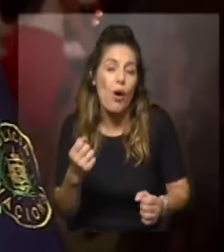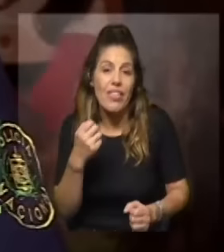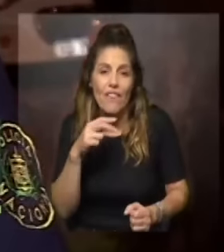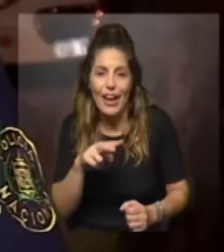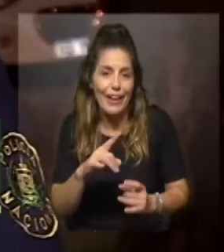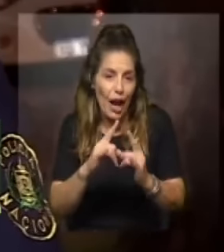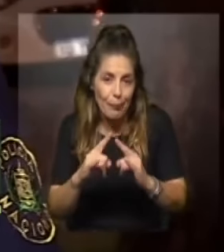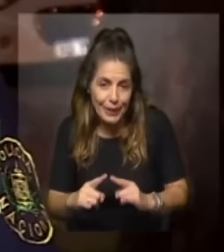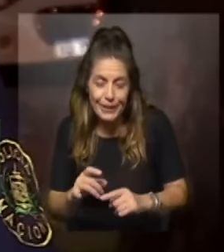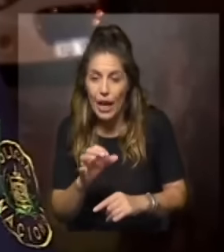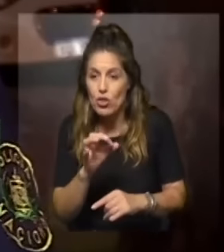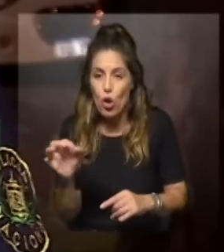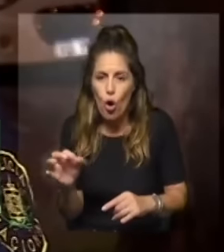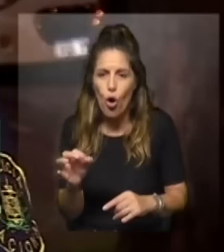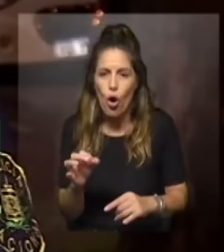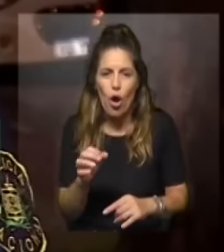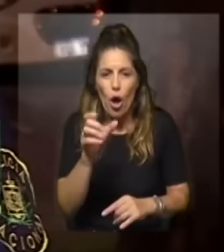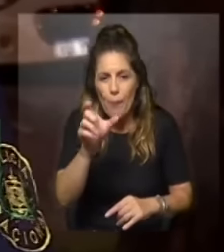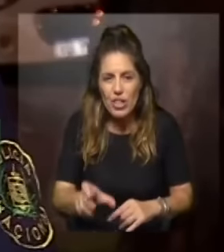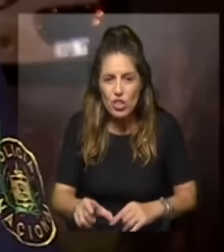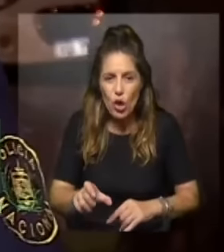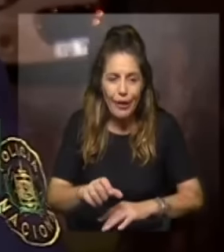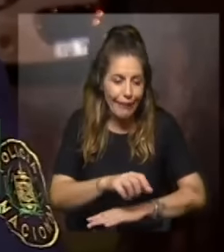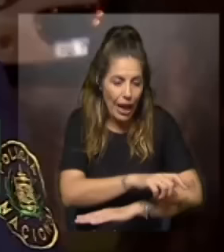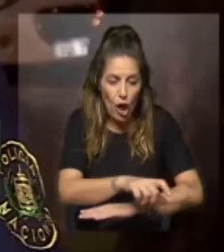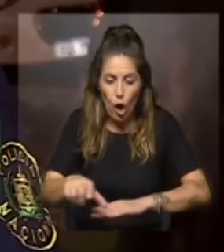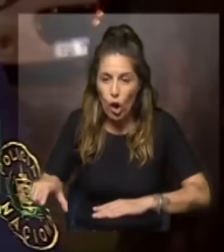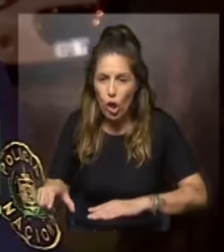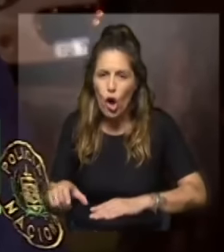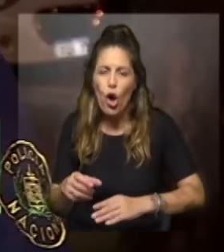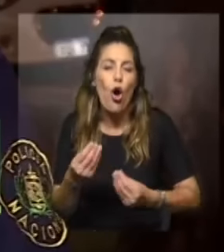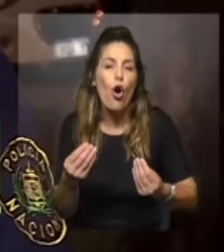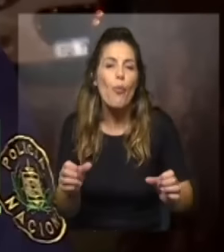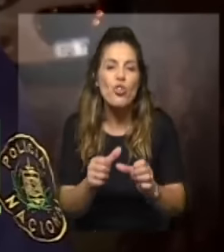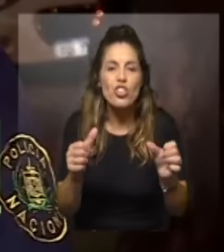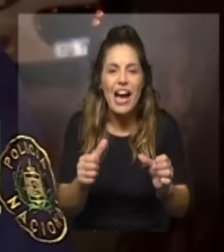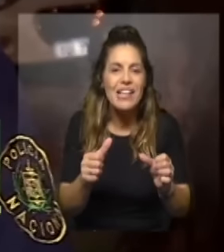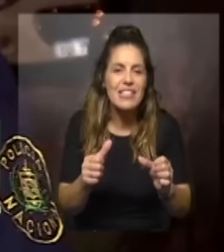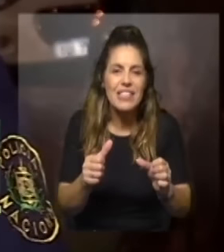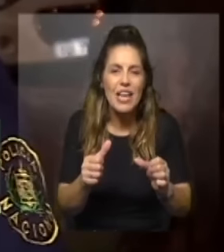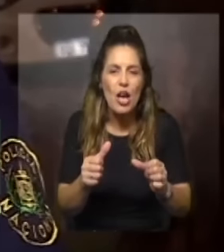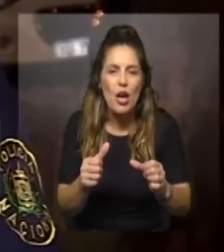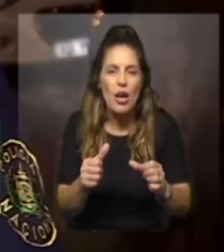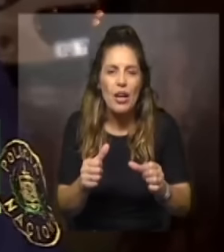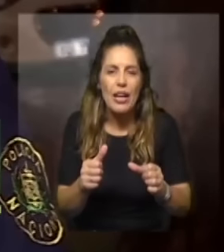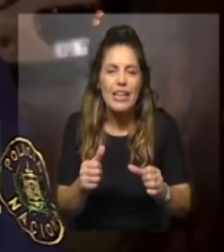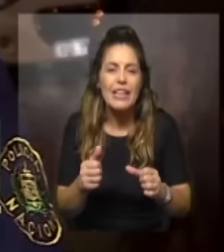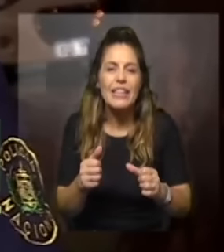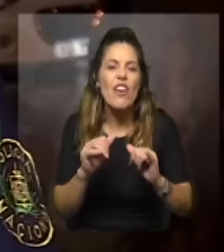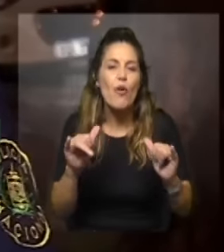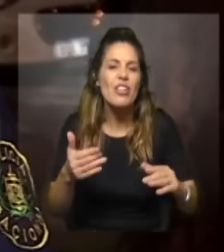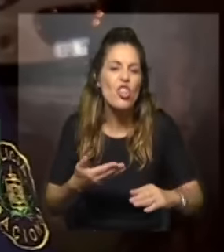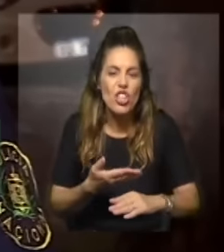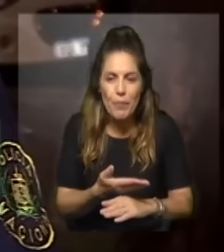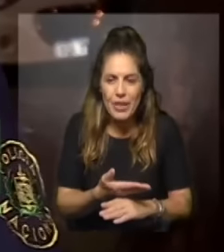carpitas a personas que están en el cordón de la Vereda no cómo se procede a la hora de bueno la información que se solicita y y